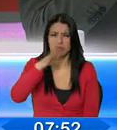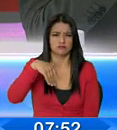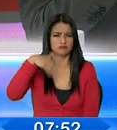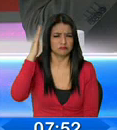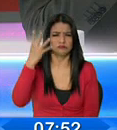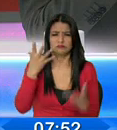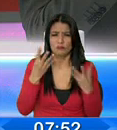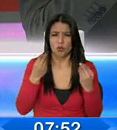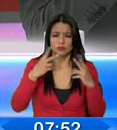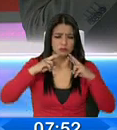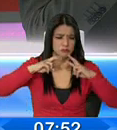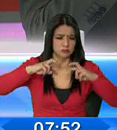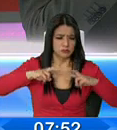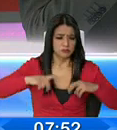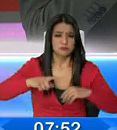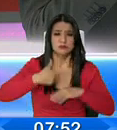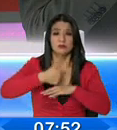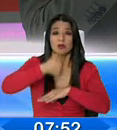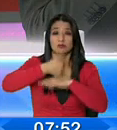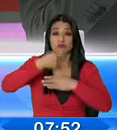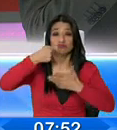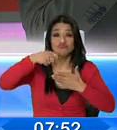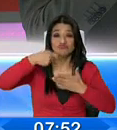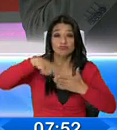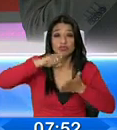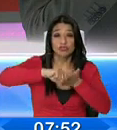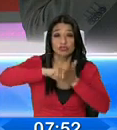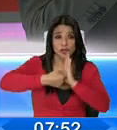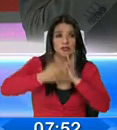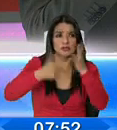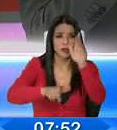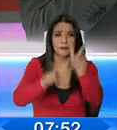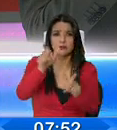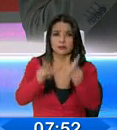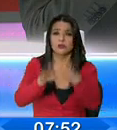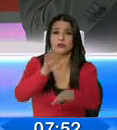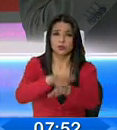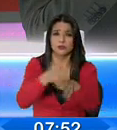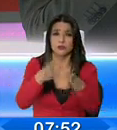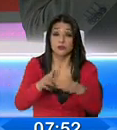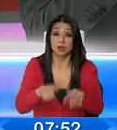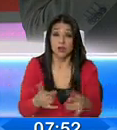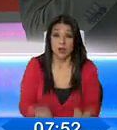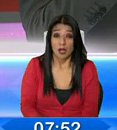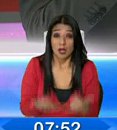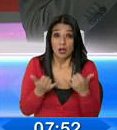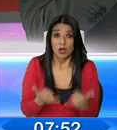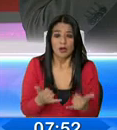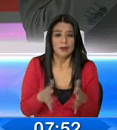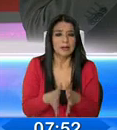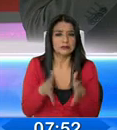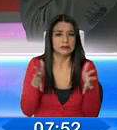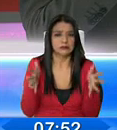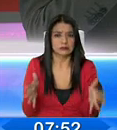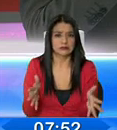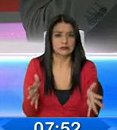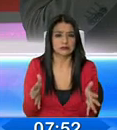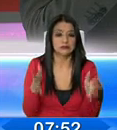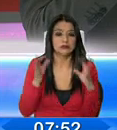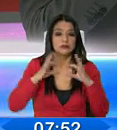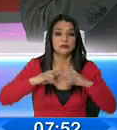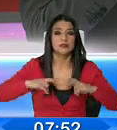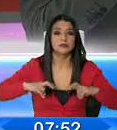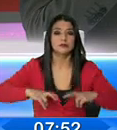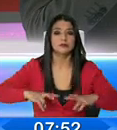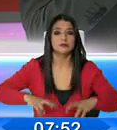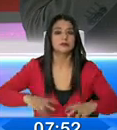varios exámenes de Contraloría que ya habían determinado responsabilidades y en la actualidad hemos ampliado precisamente para